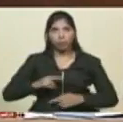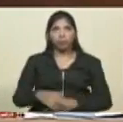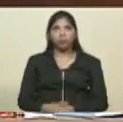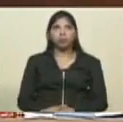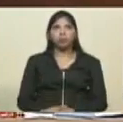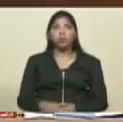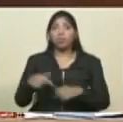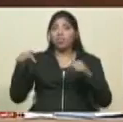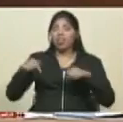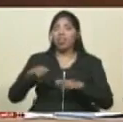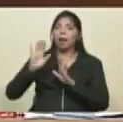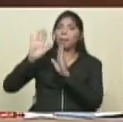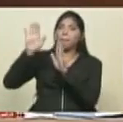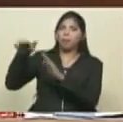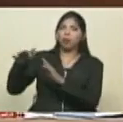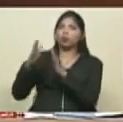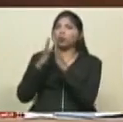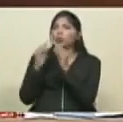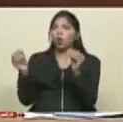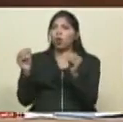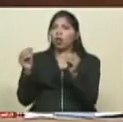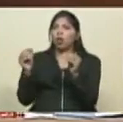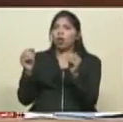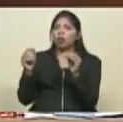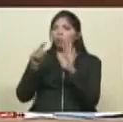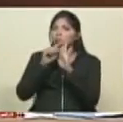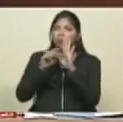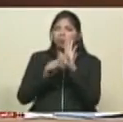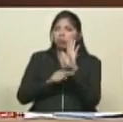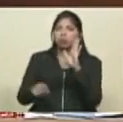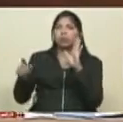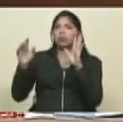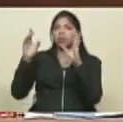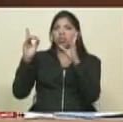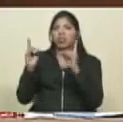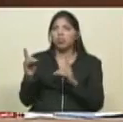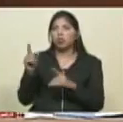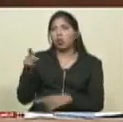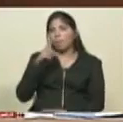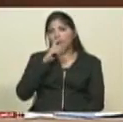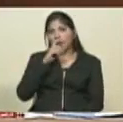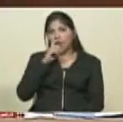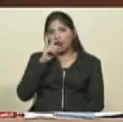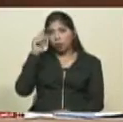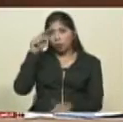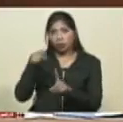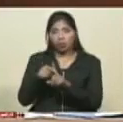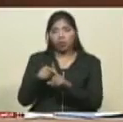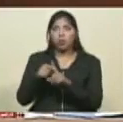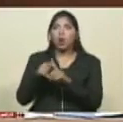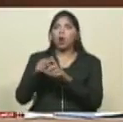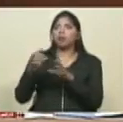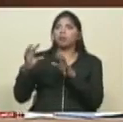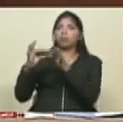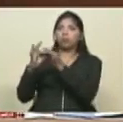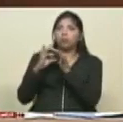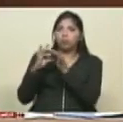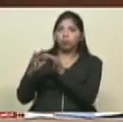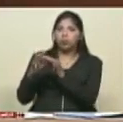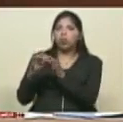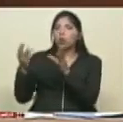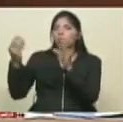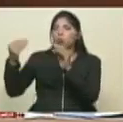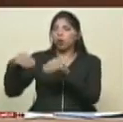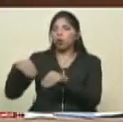respaldamos todas las acciones del presidente Nicolás Maduro en aras de procurar relaciones de respeto, en aras